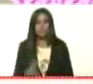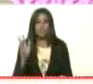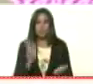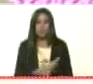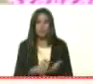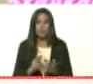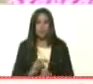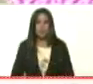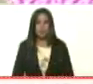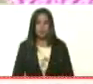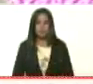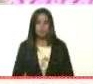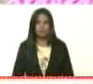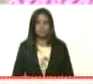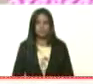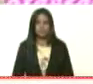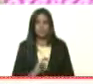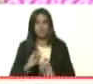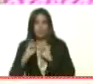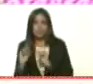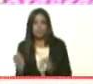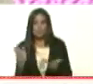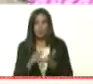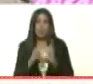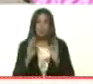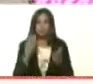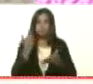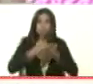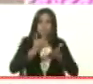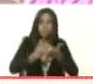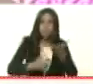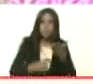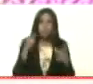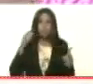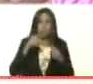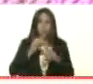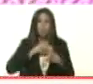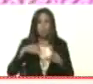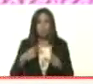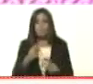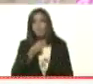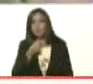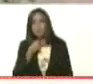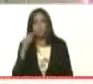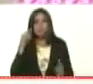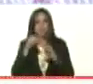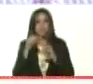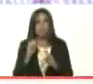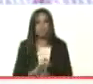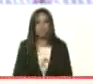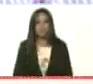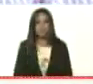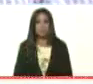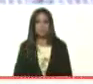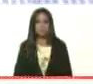Aprobado. Y ustedes proponen una meta. Me gusta la meta, es